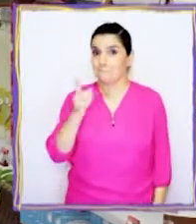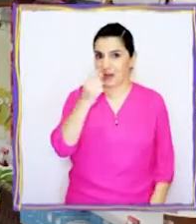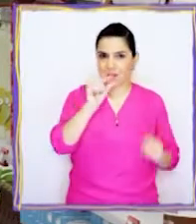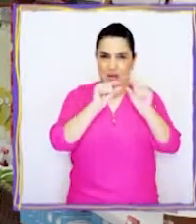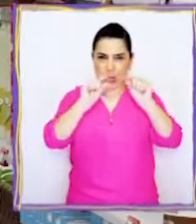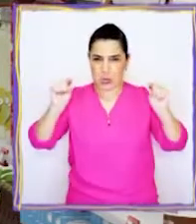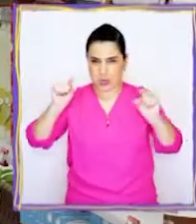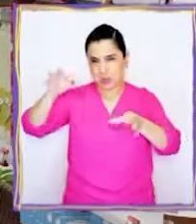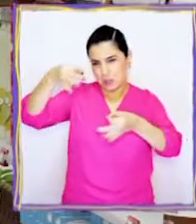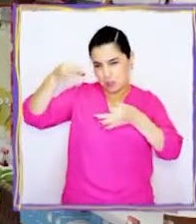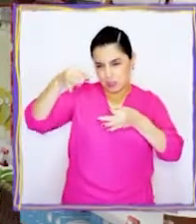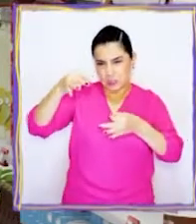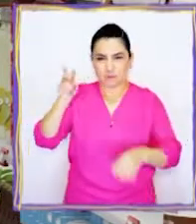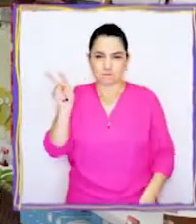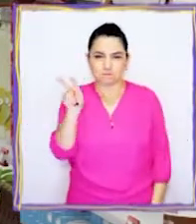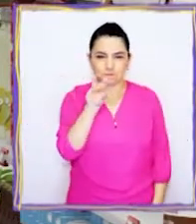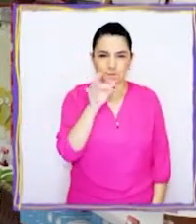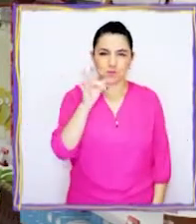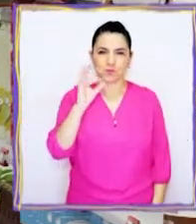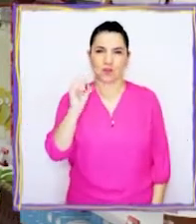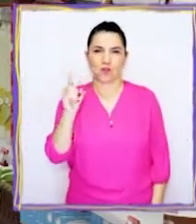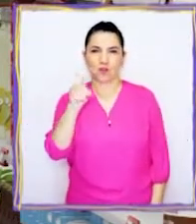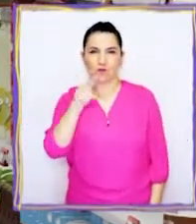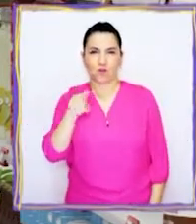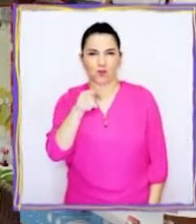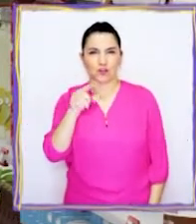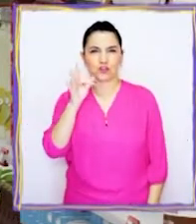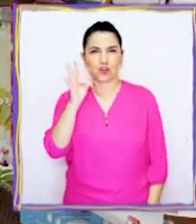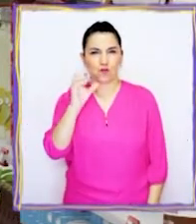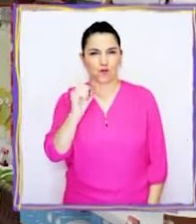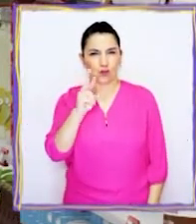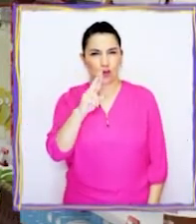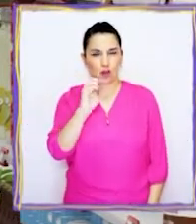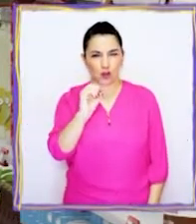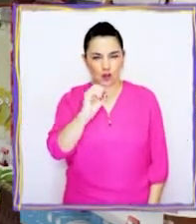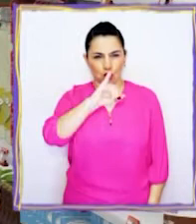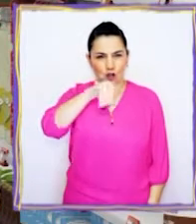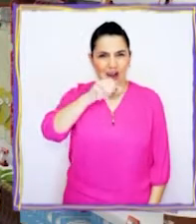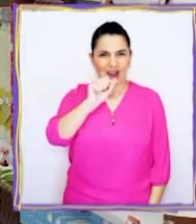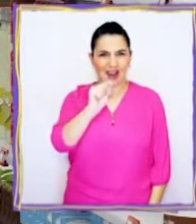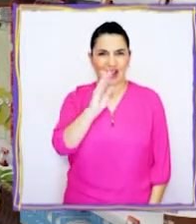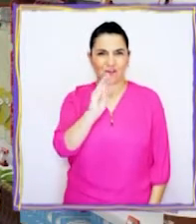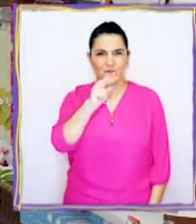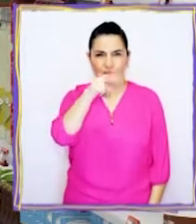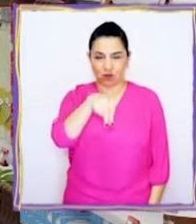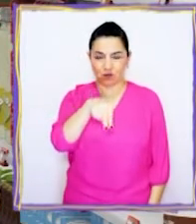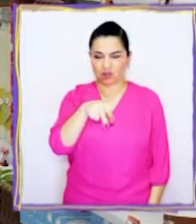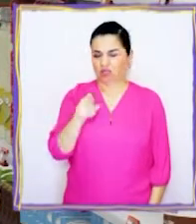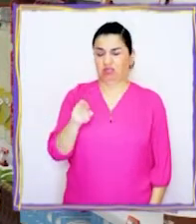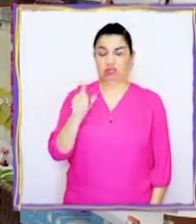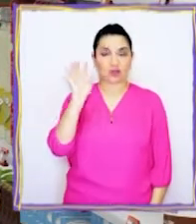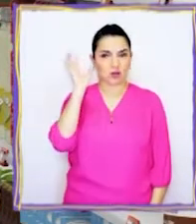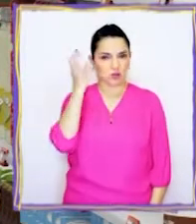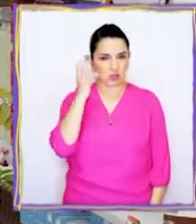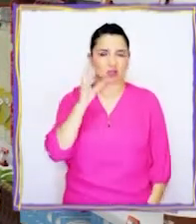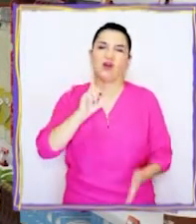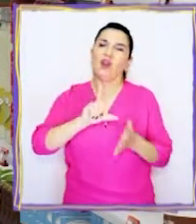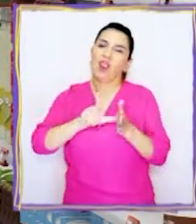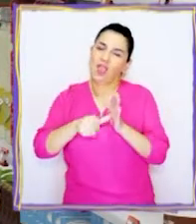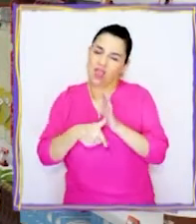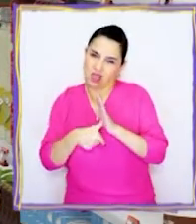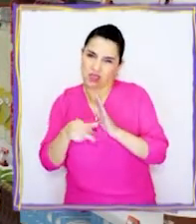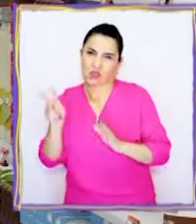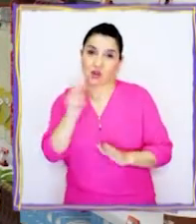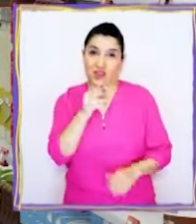Veamos la primera línea de mi lista. Fósforos, jabón. Ay, no entiendo nada. ¿Les parece si lo digo